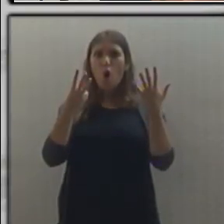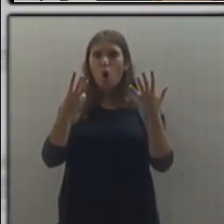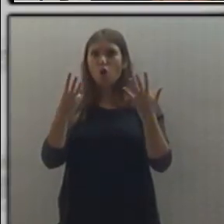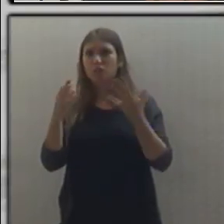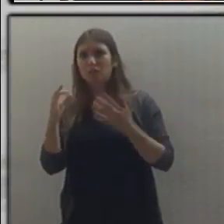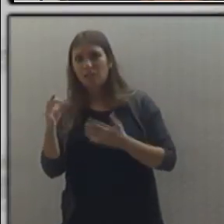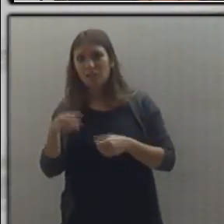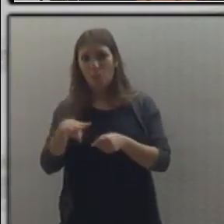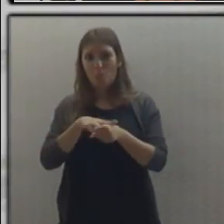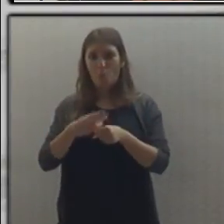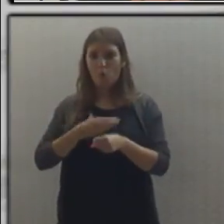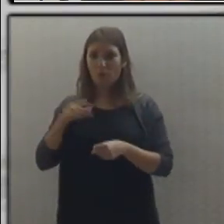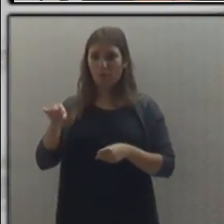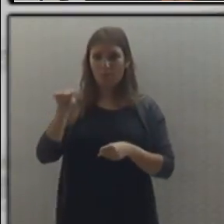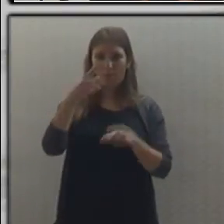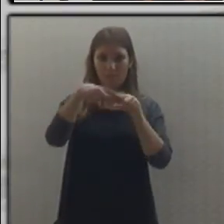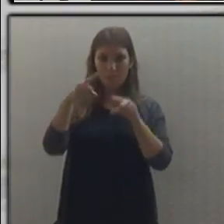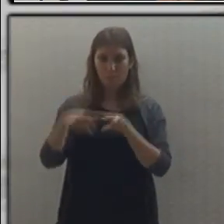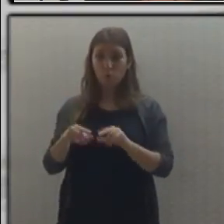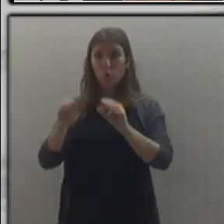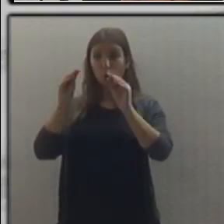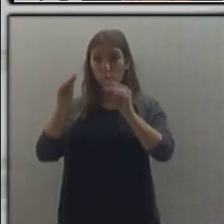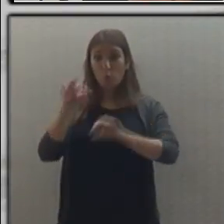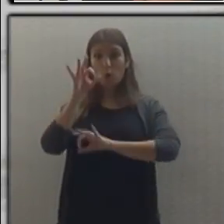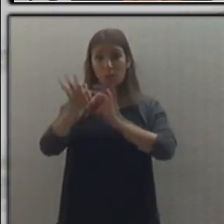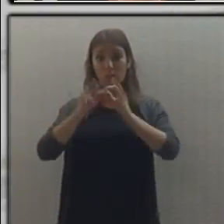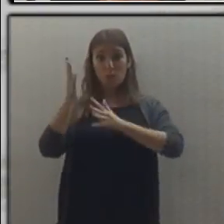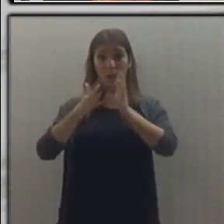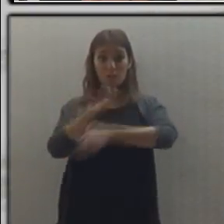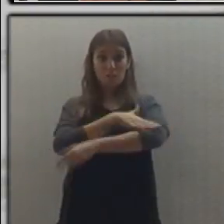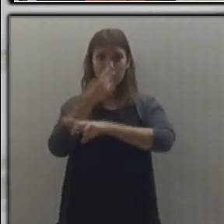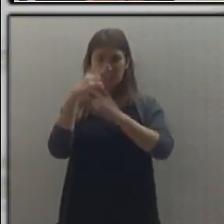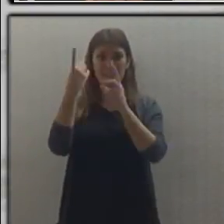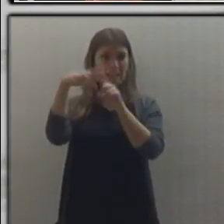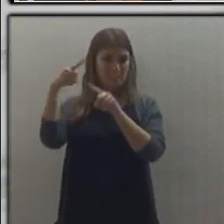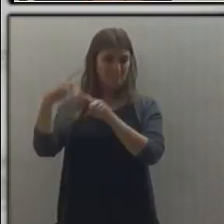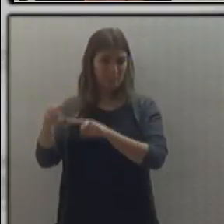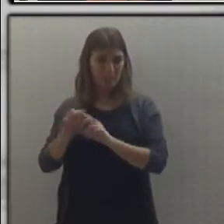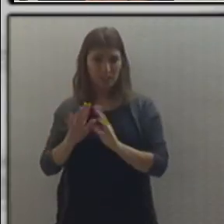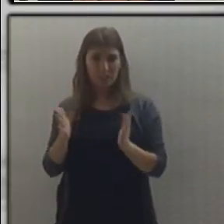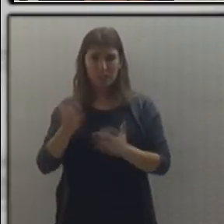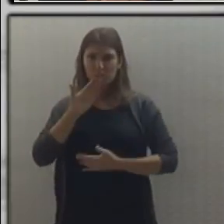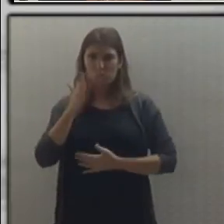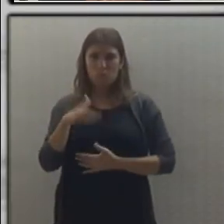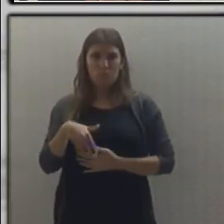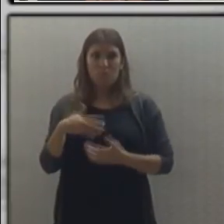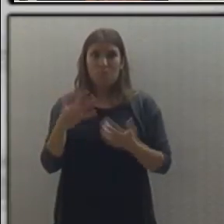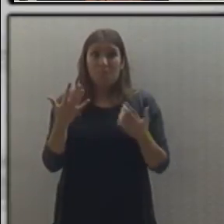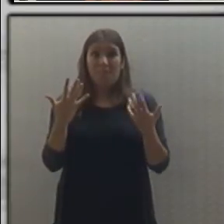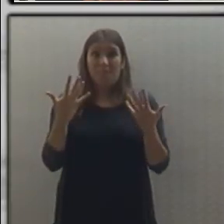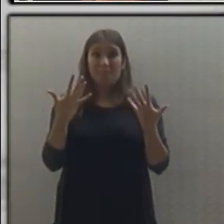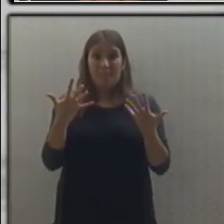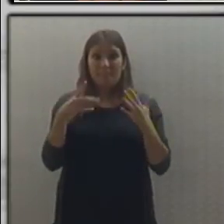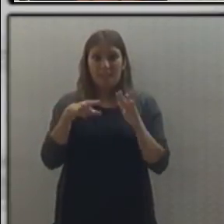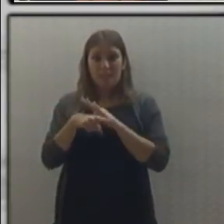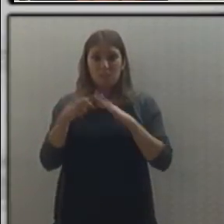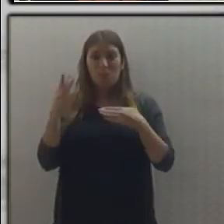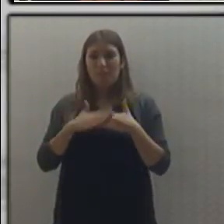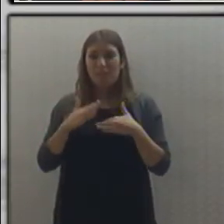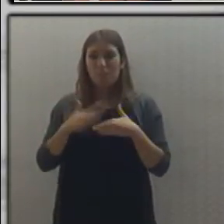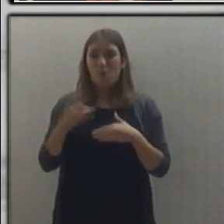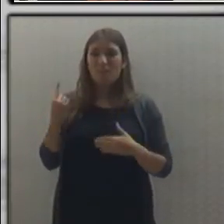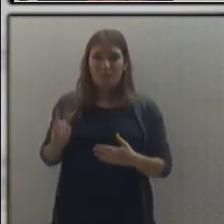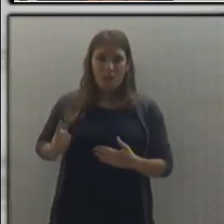municipios distintos, con una organización administrativa distinta y con más o menos 10 trámites por